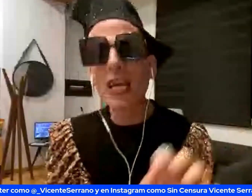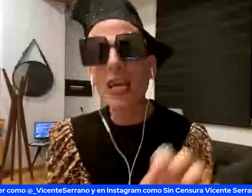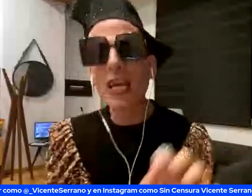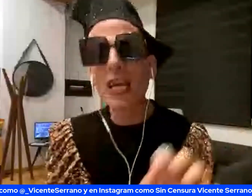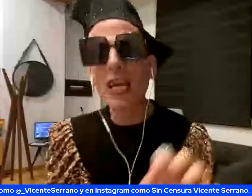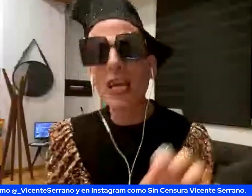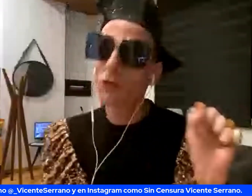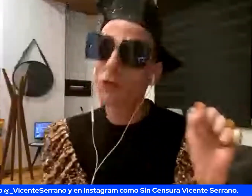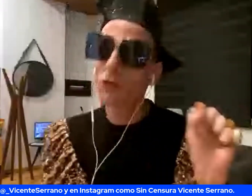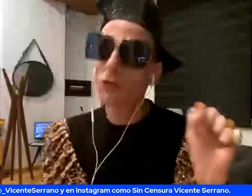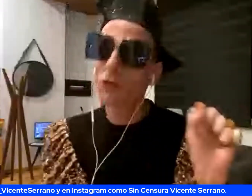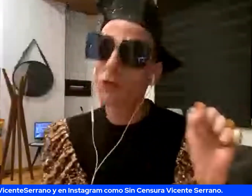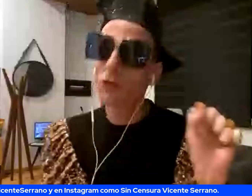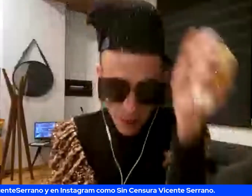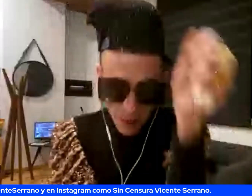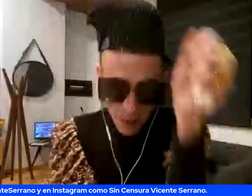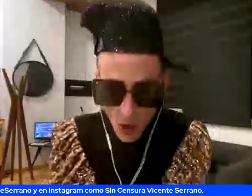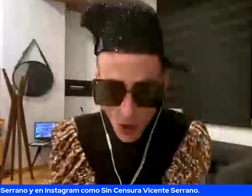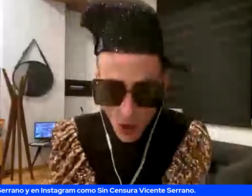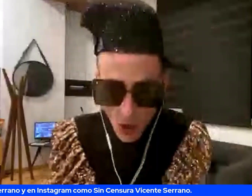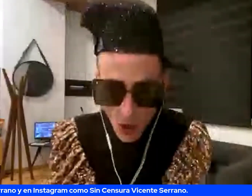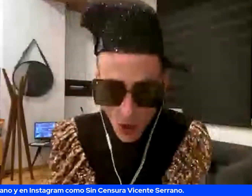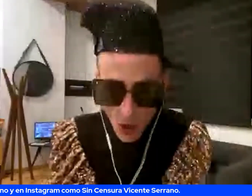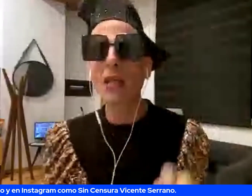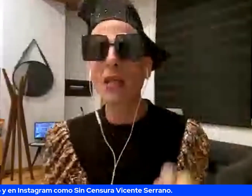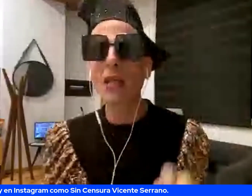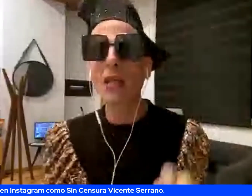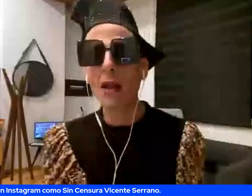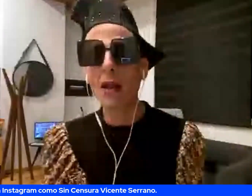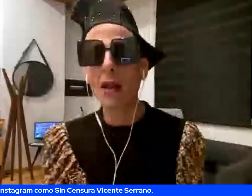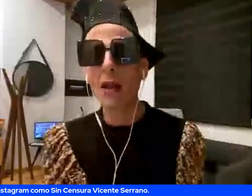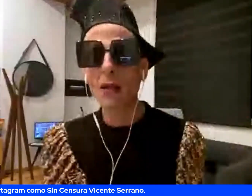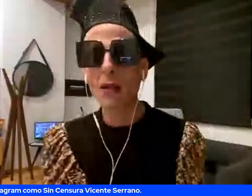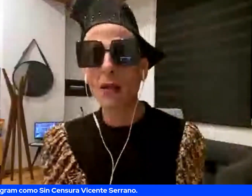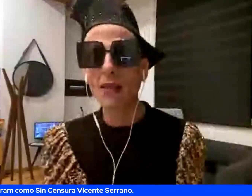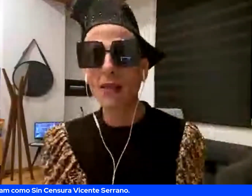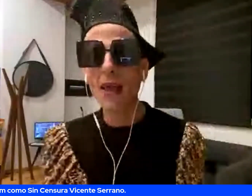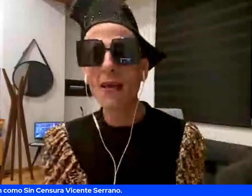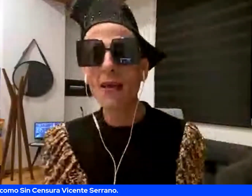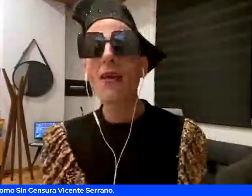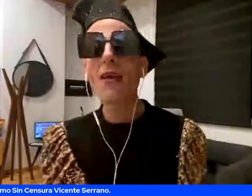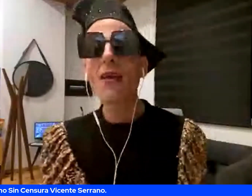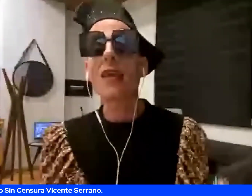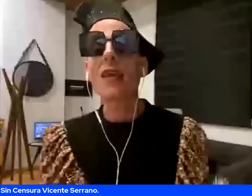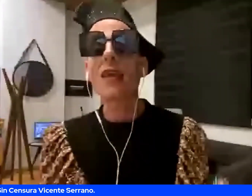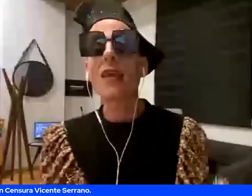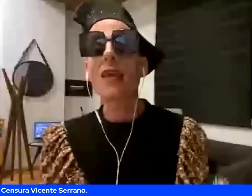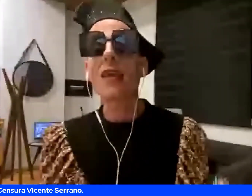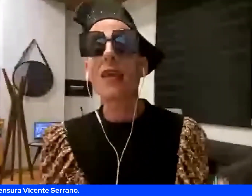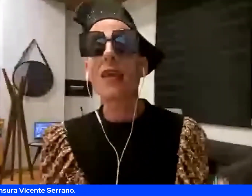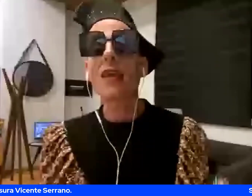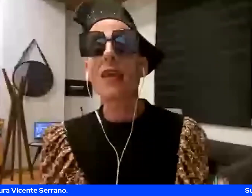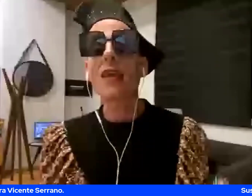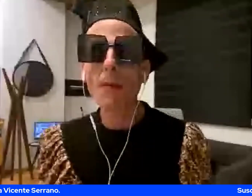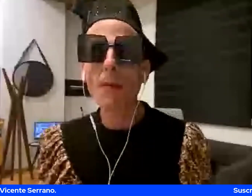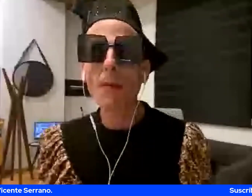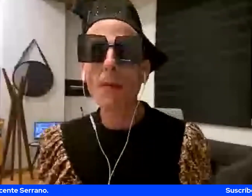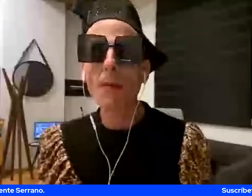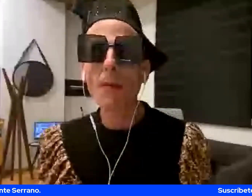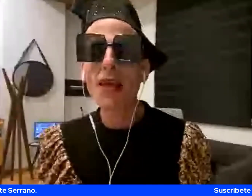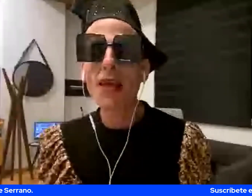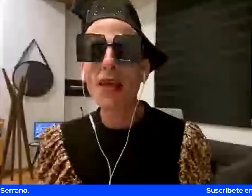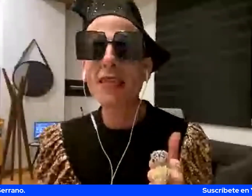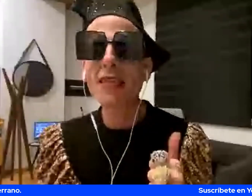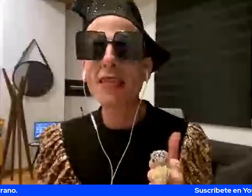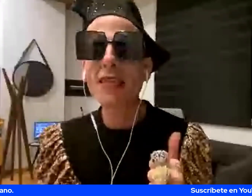transformación en muchas partes, en muchas sí, mis respetos, porque contra viento y marea vean lo que ha hecho este presidente. Imagínense con carro completo lo que va a